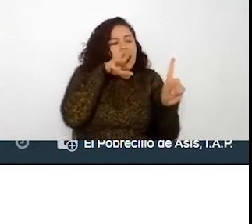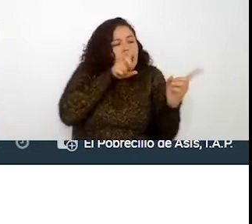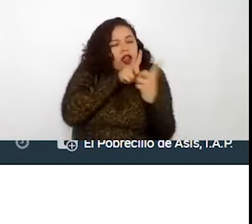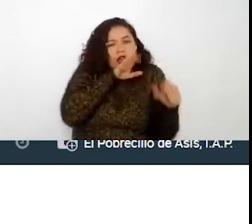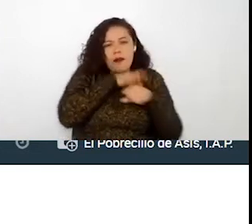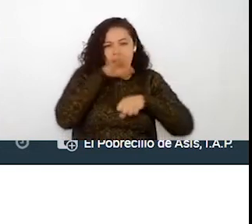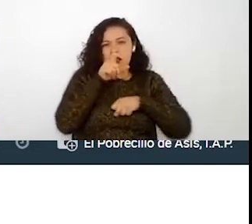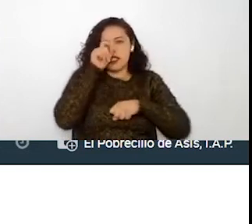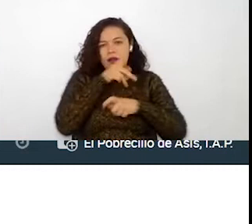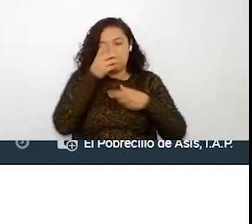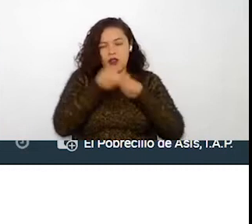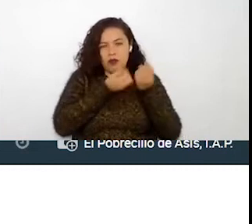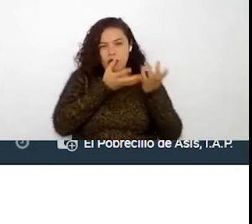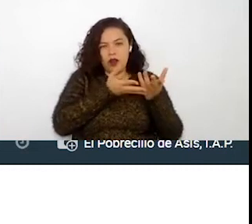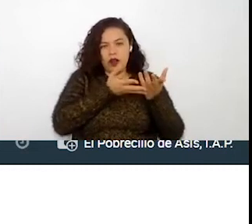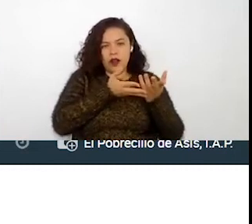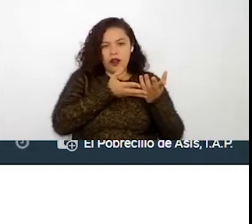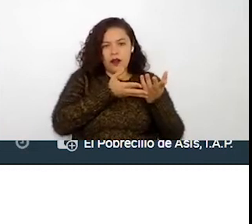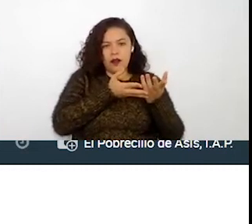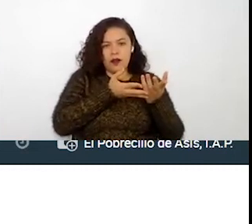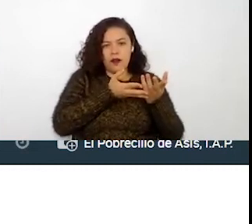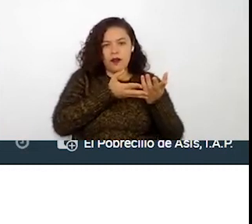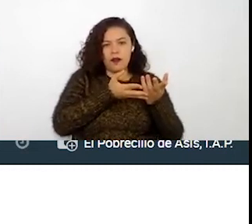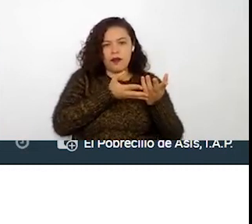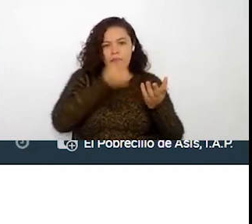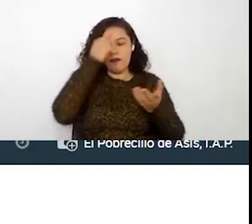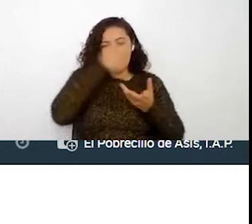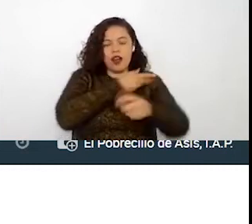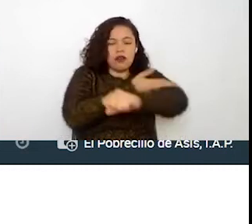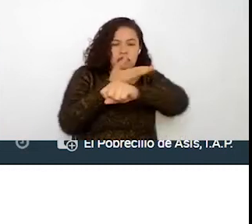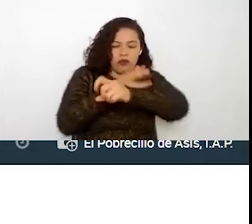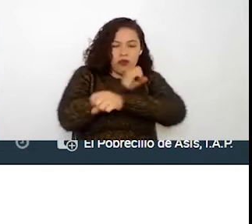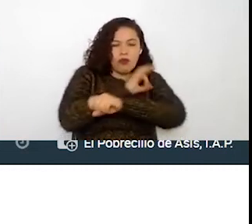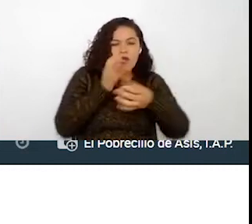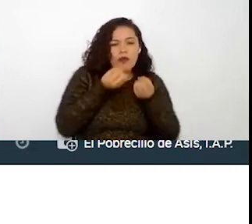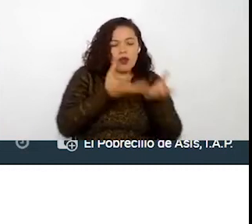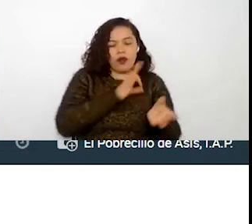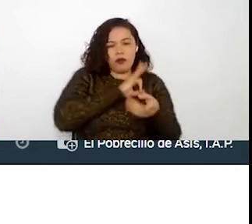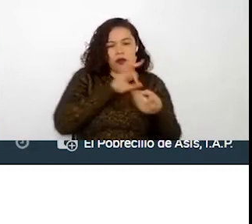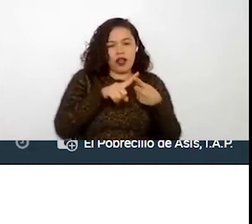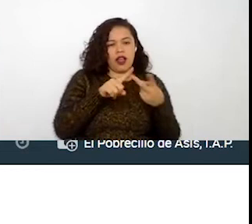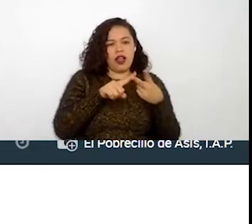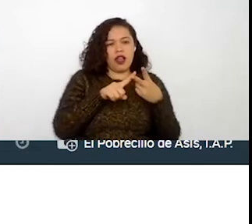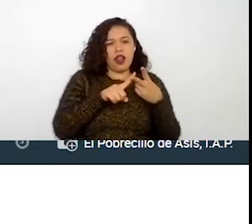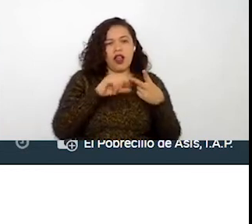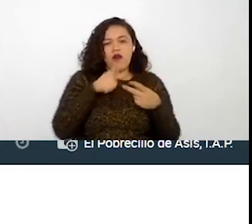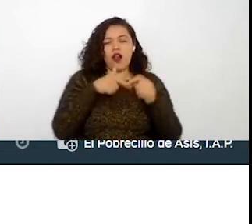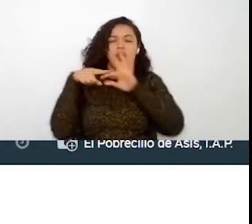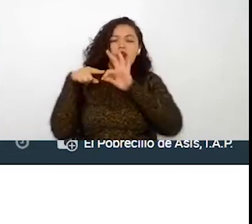a contribuir de alguna manera a dar solución O a dar algún algún camino